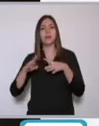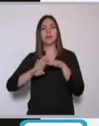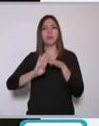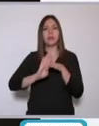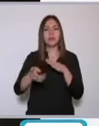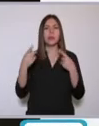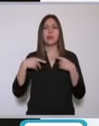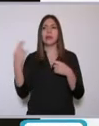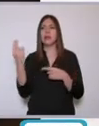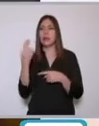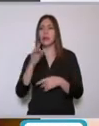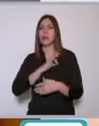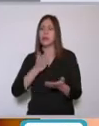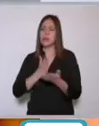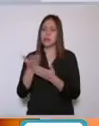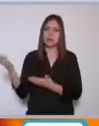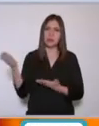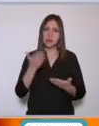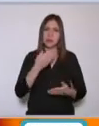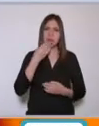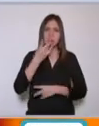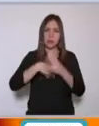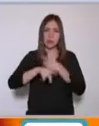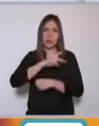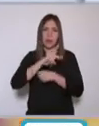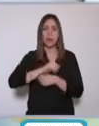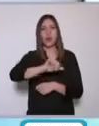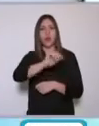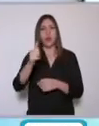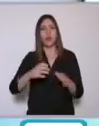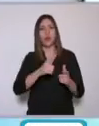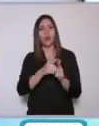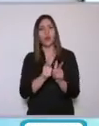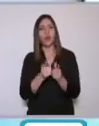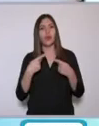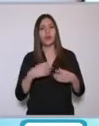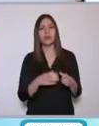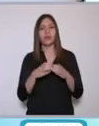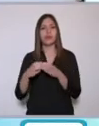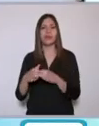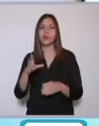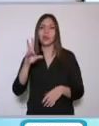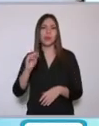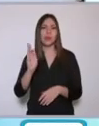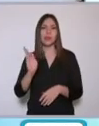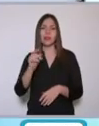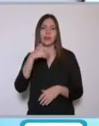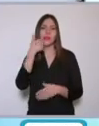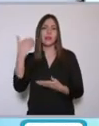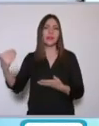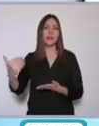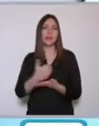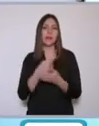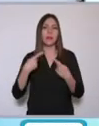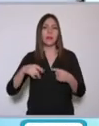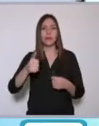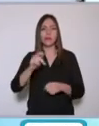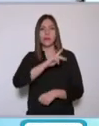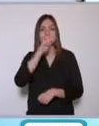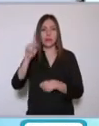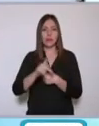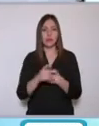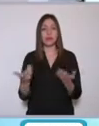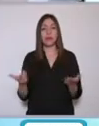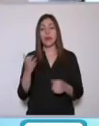está en contra de esto. Lo mismo lo vimos en Francia, que estuvo muy cerca también de ganar una candidata de la ultraderecha, y en el caso de Alemania,